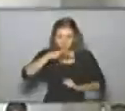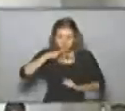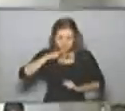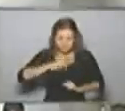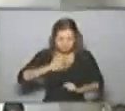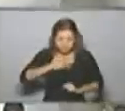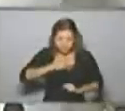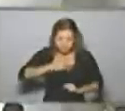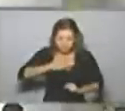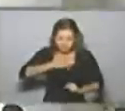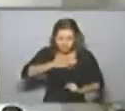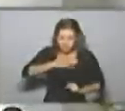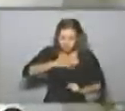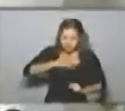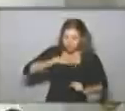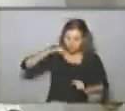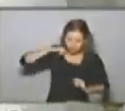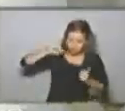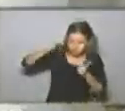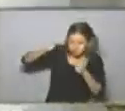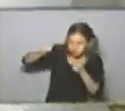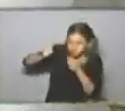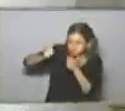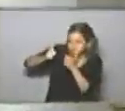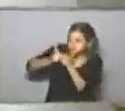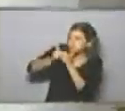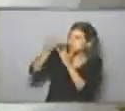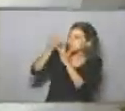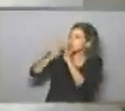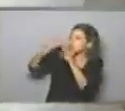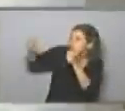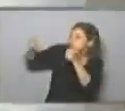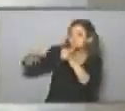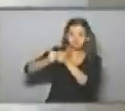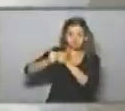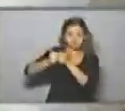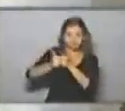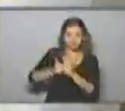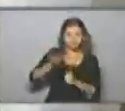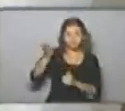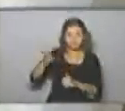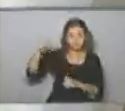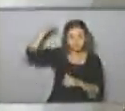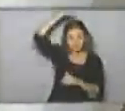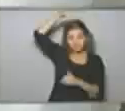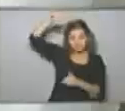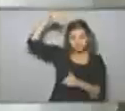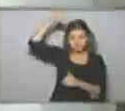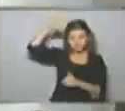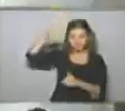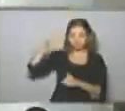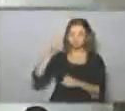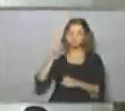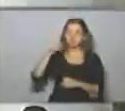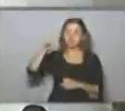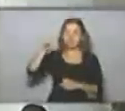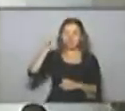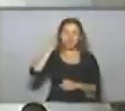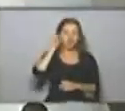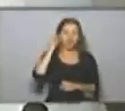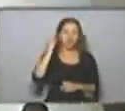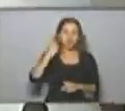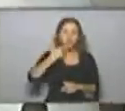yo me acerque a Él, me acerque en una forma tan... Decía San Agustín que a través